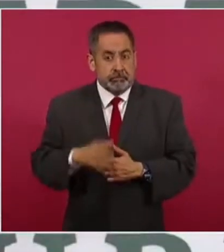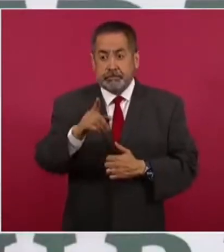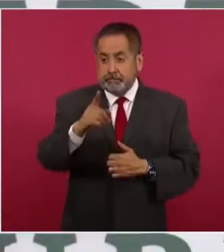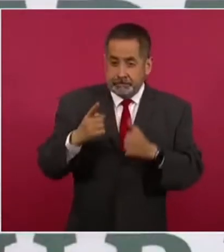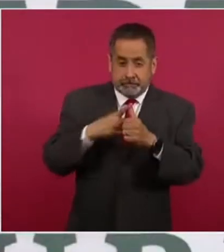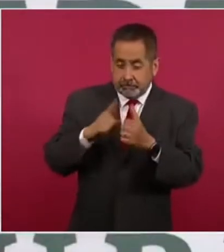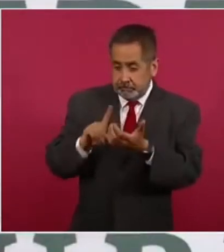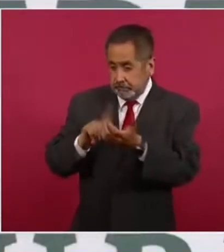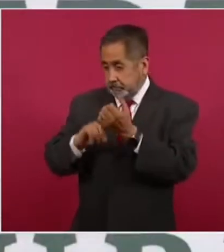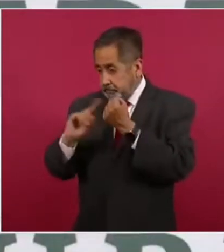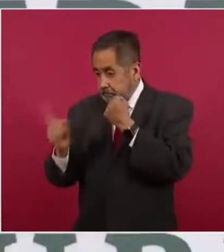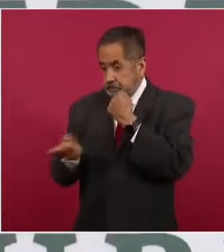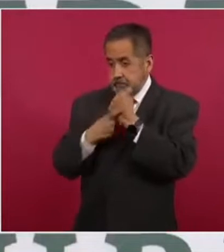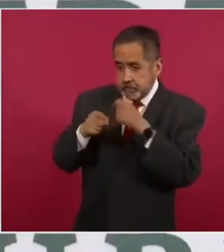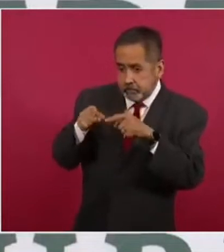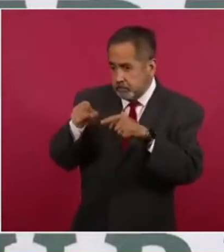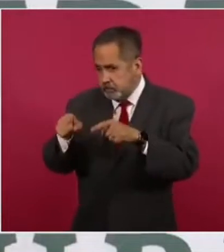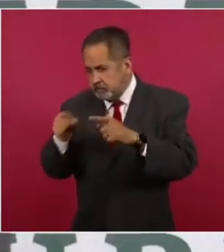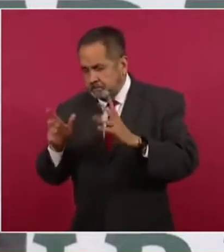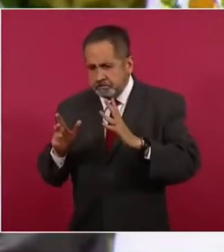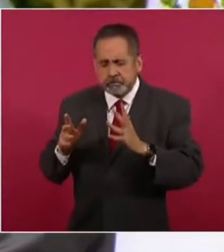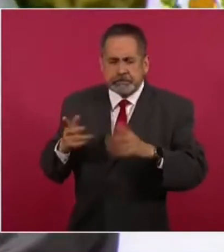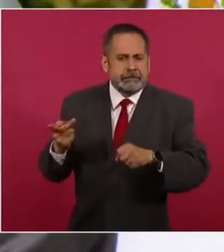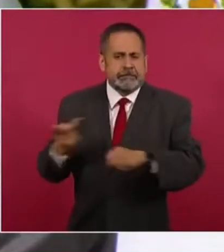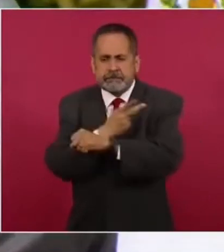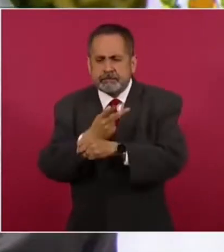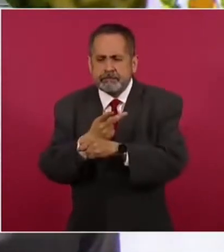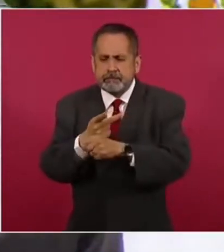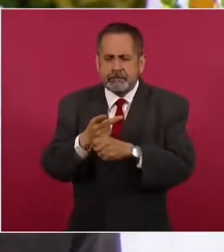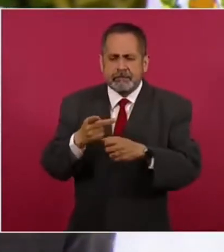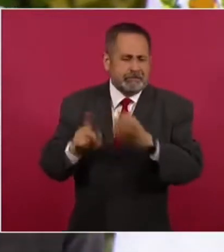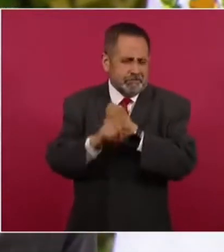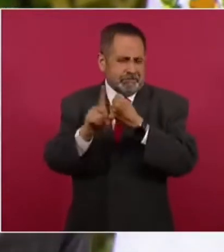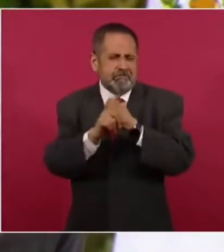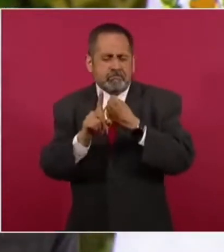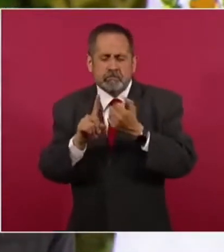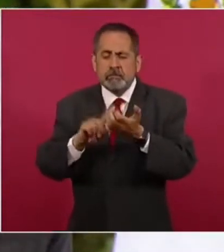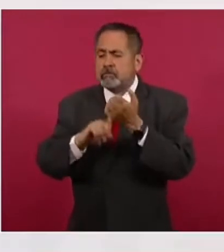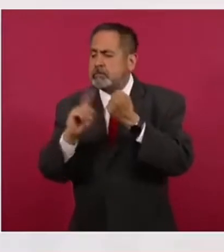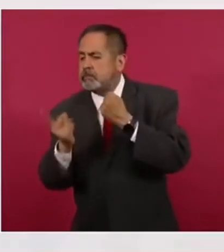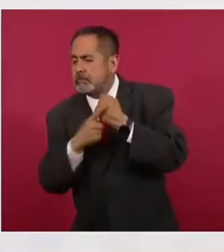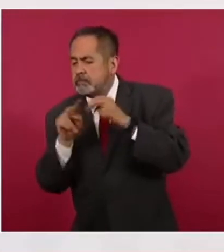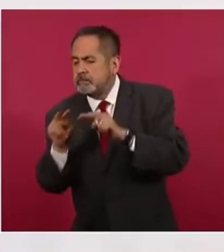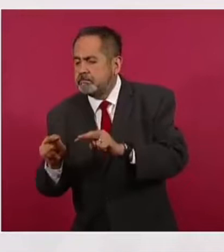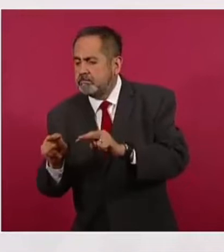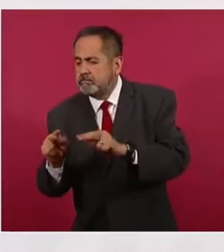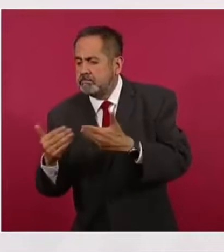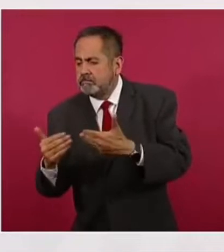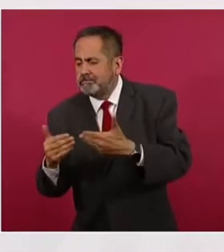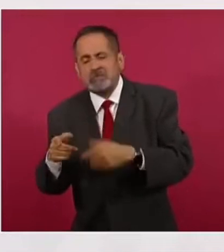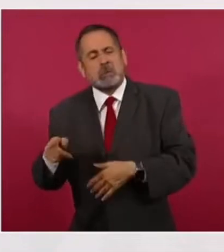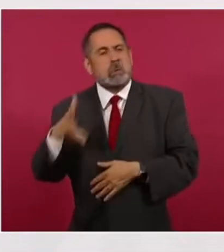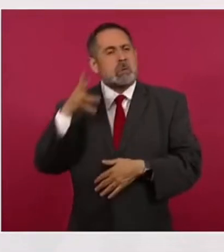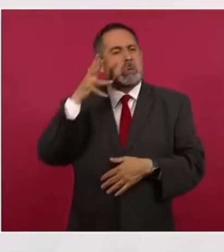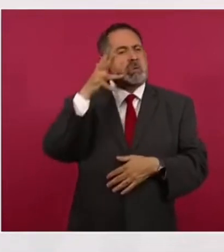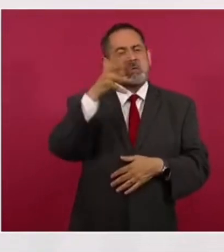del problema funcionaría, pero que los resultados tardarían